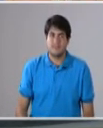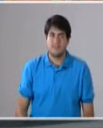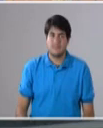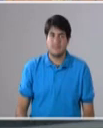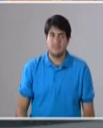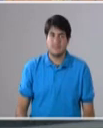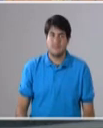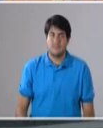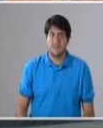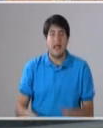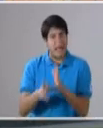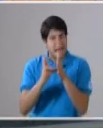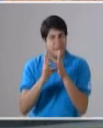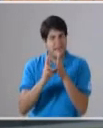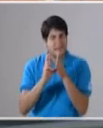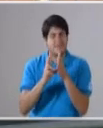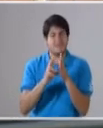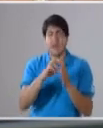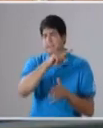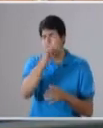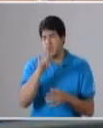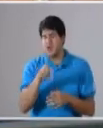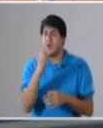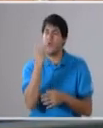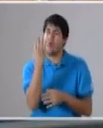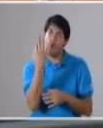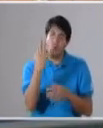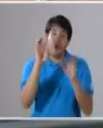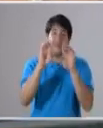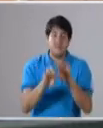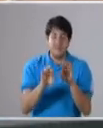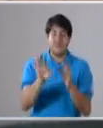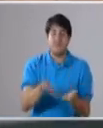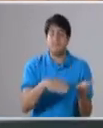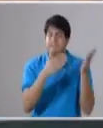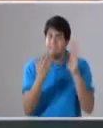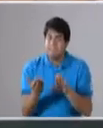¿Cuántos muertos hubo en esa, se dice, según los reportes?